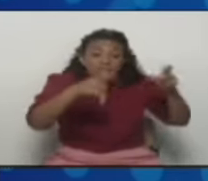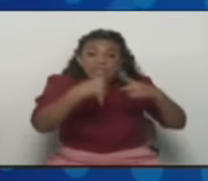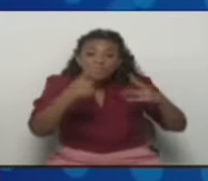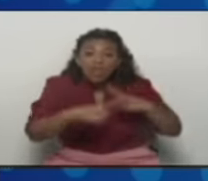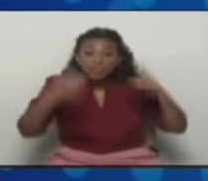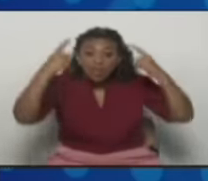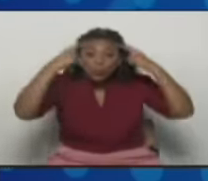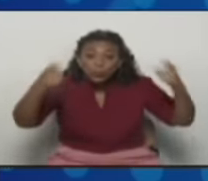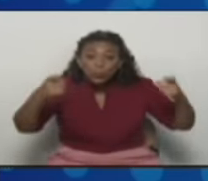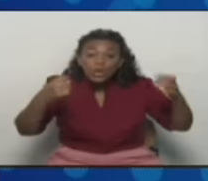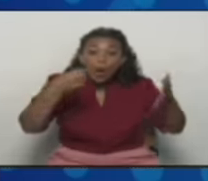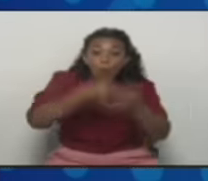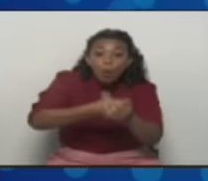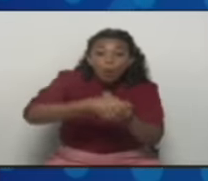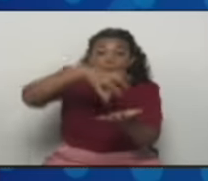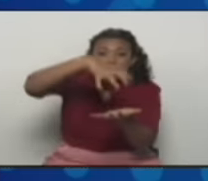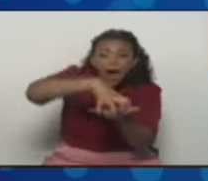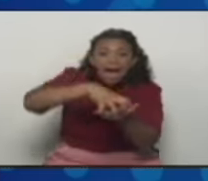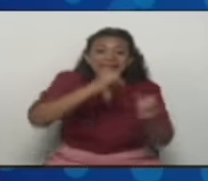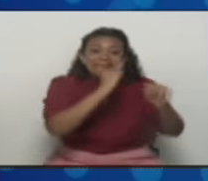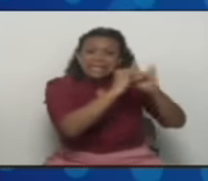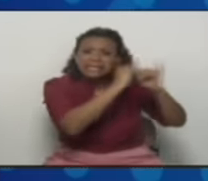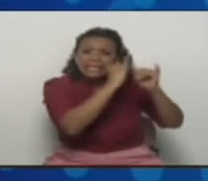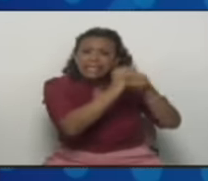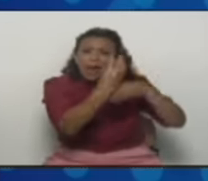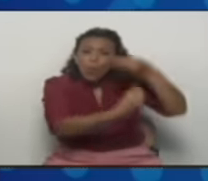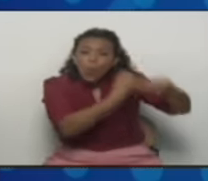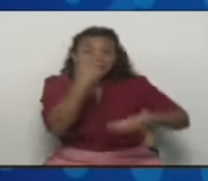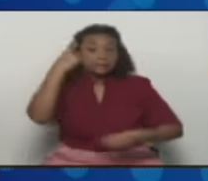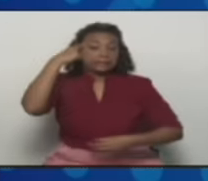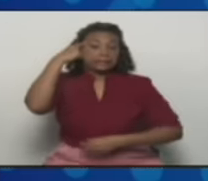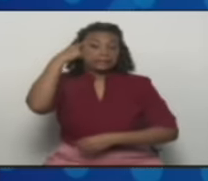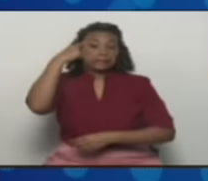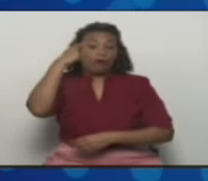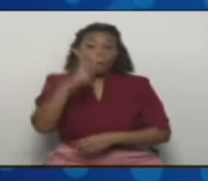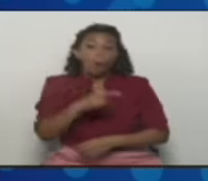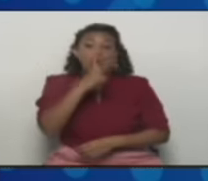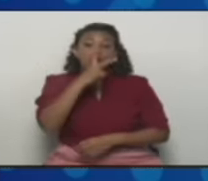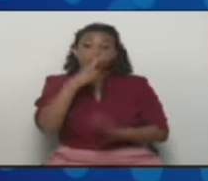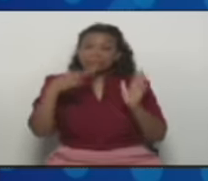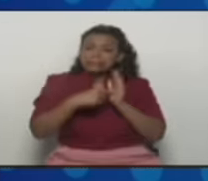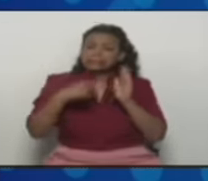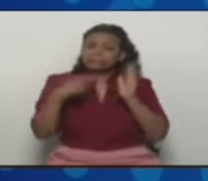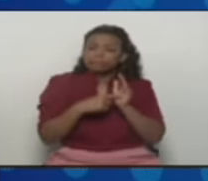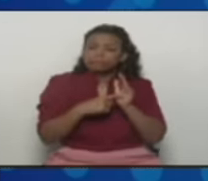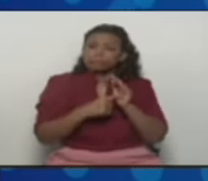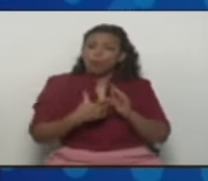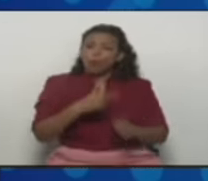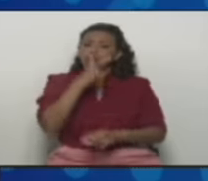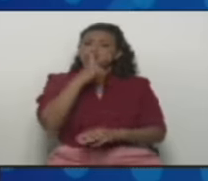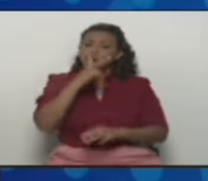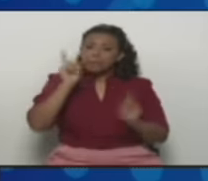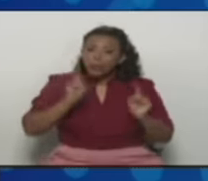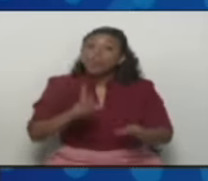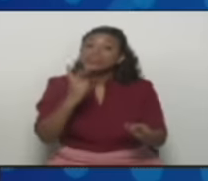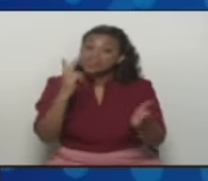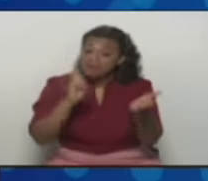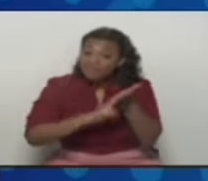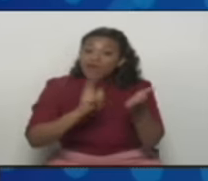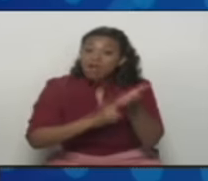llamado el golpe cibernético fascista criminal, que es